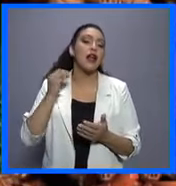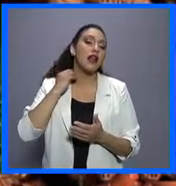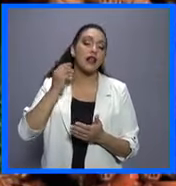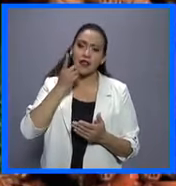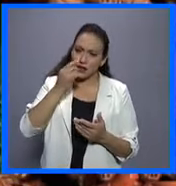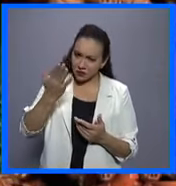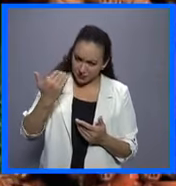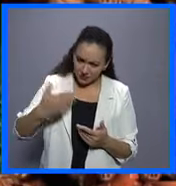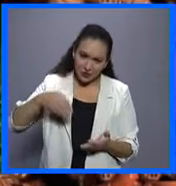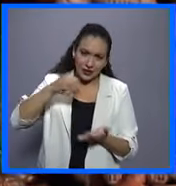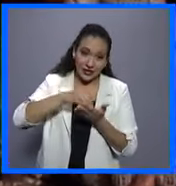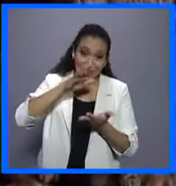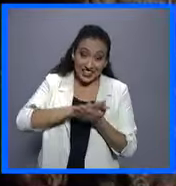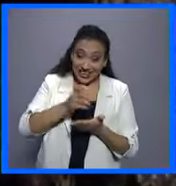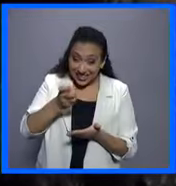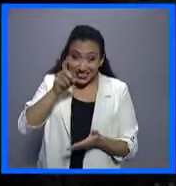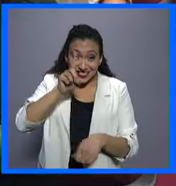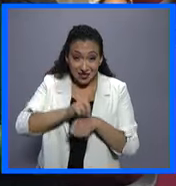mismo día para poder acudir.